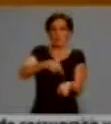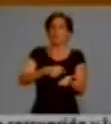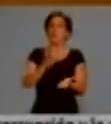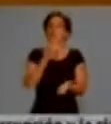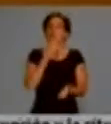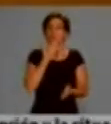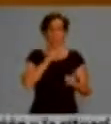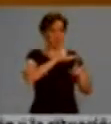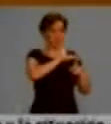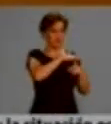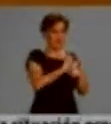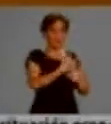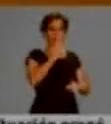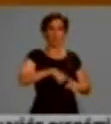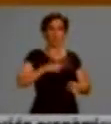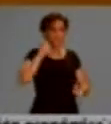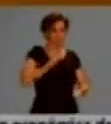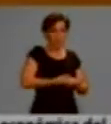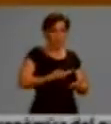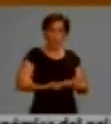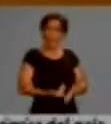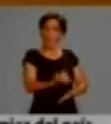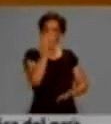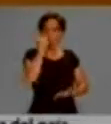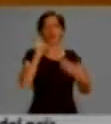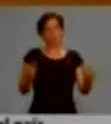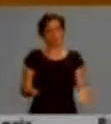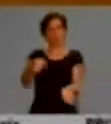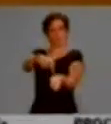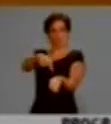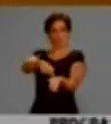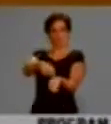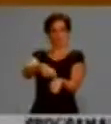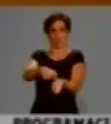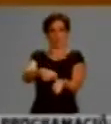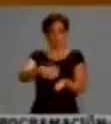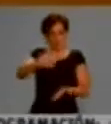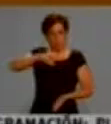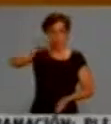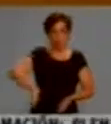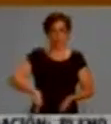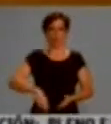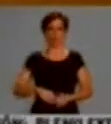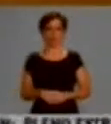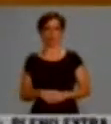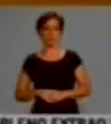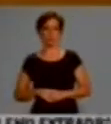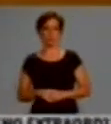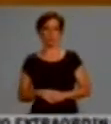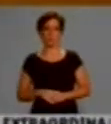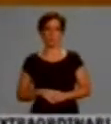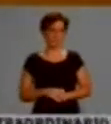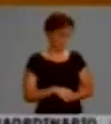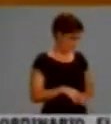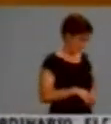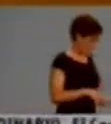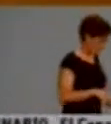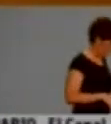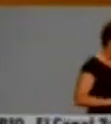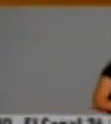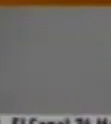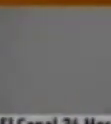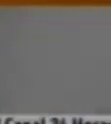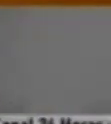han existido, por hechos que resulten ciertos. Fin de la cita. Y